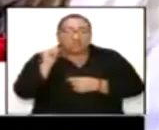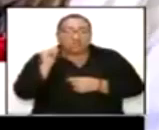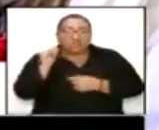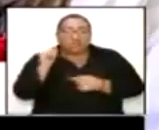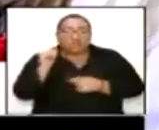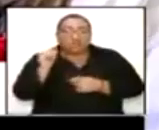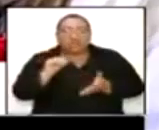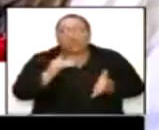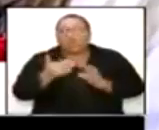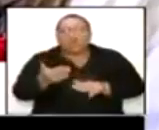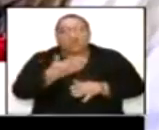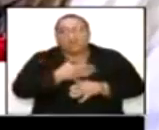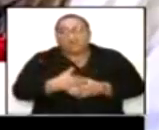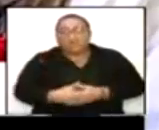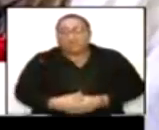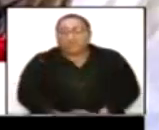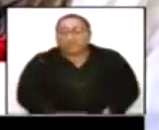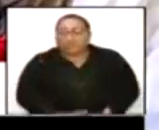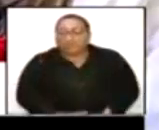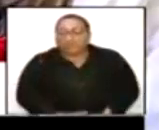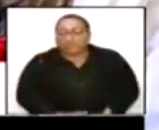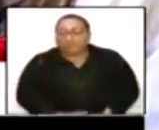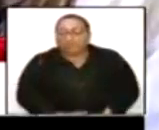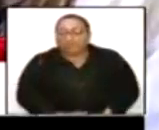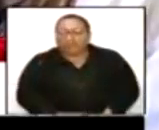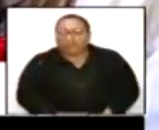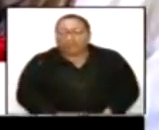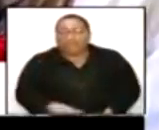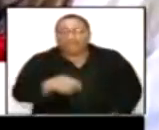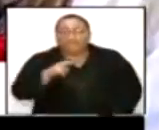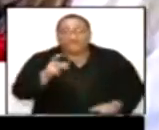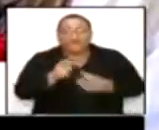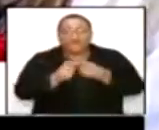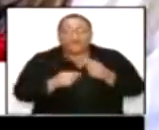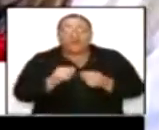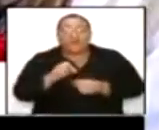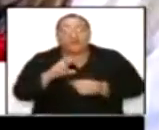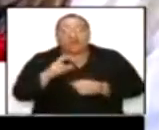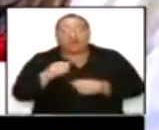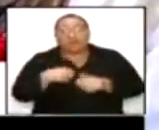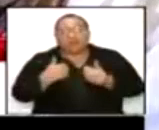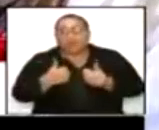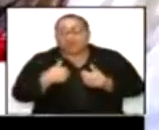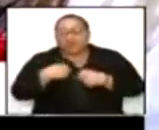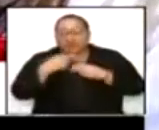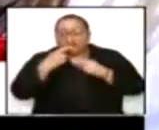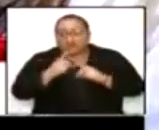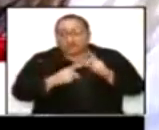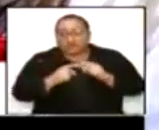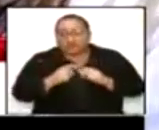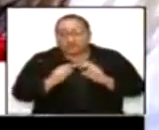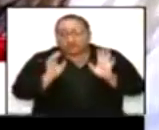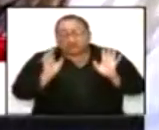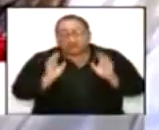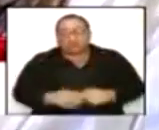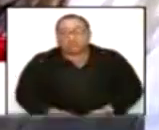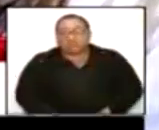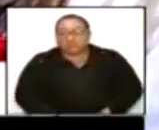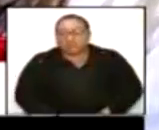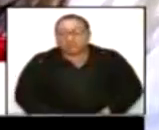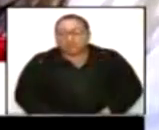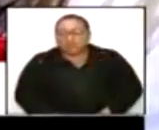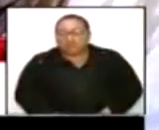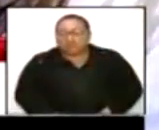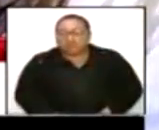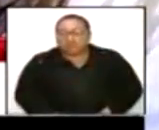pro muerte, presidente. Bueno, acá vemos congresistas pro vida. Respetamos a algunos que son pro muerte, pues pro aborto.